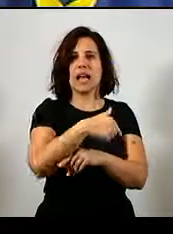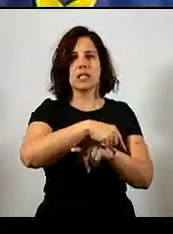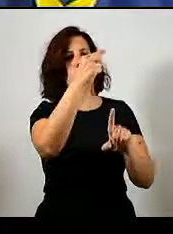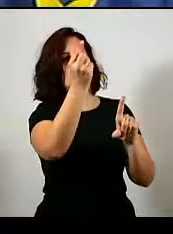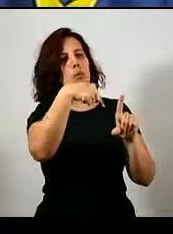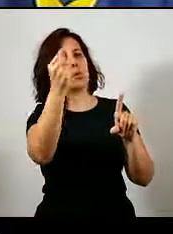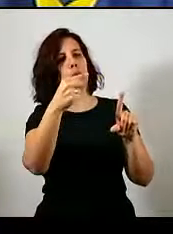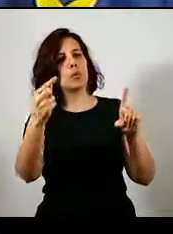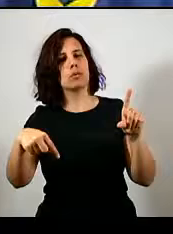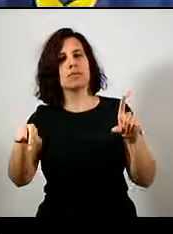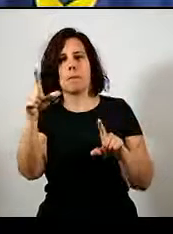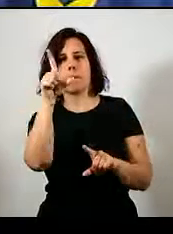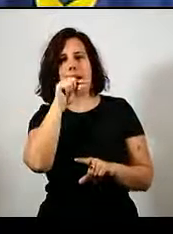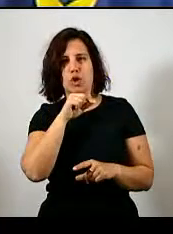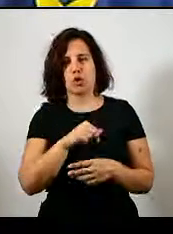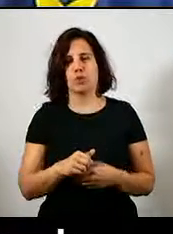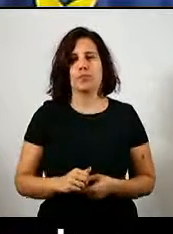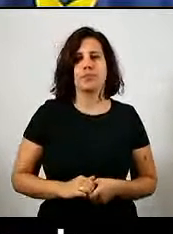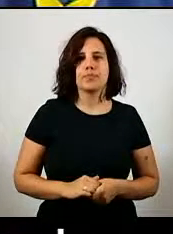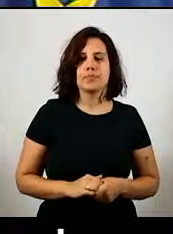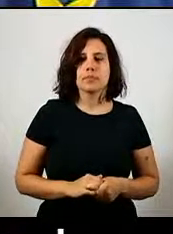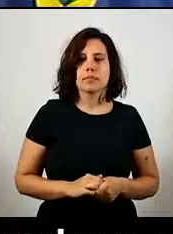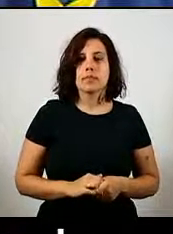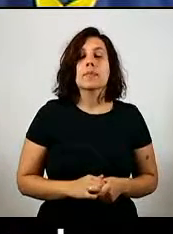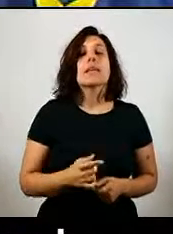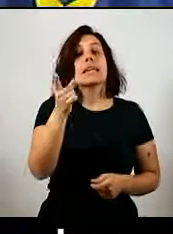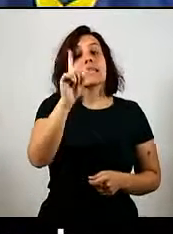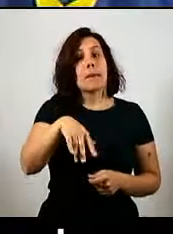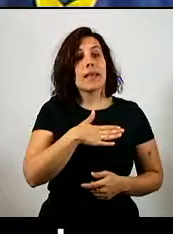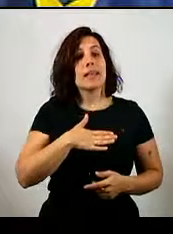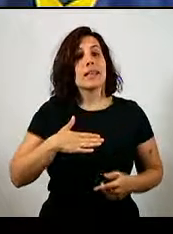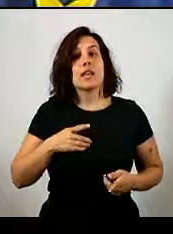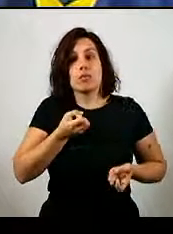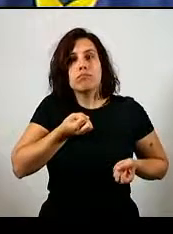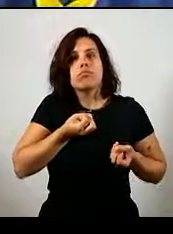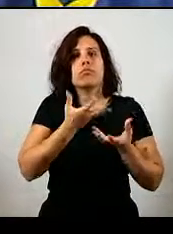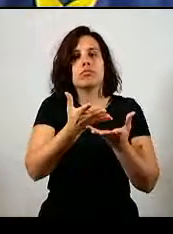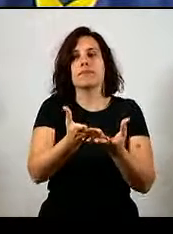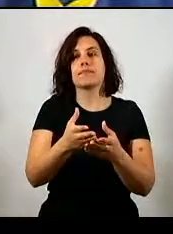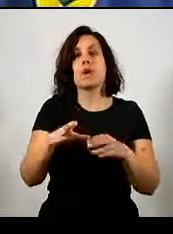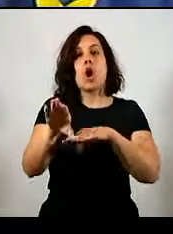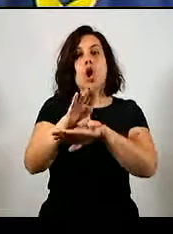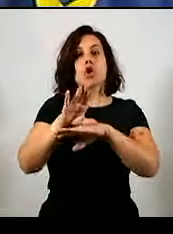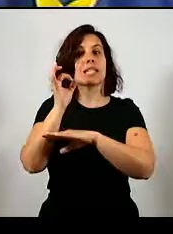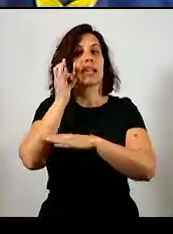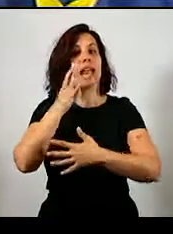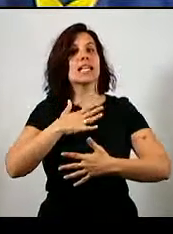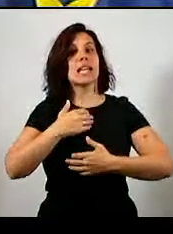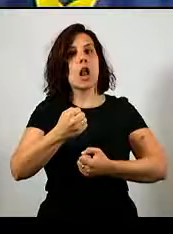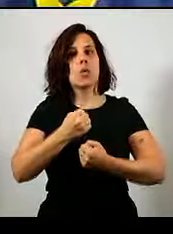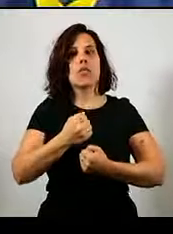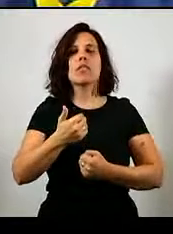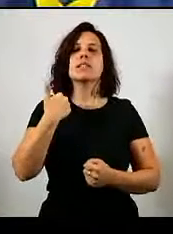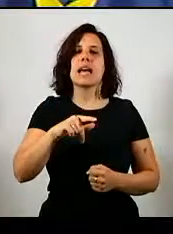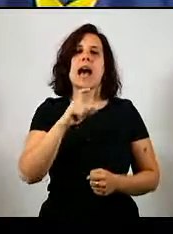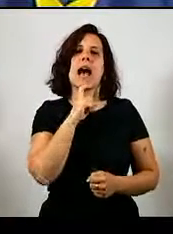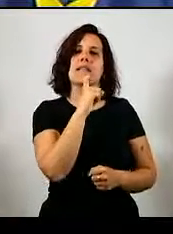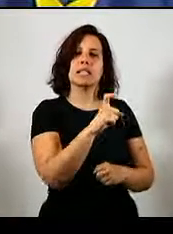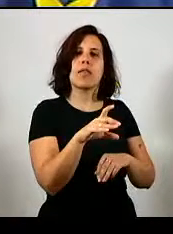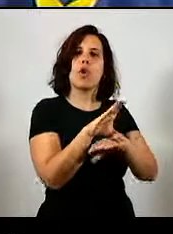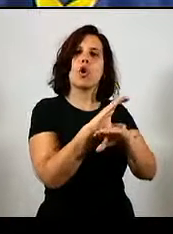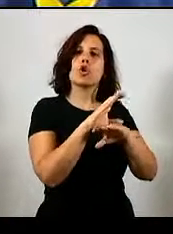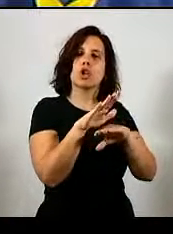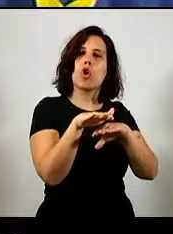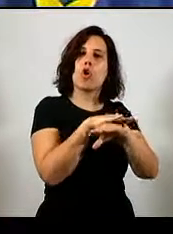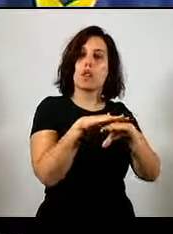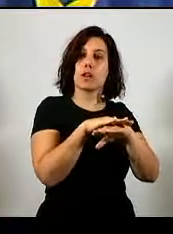aves características. También les quiero anunciar que la consejera de Salud ha informado al Consejo de Gobierno